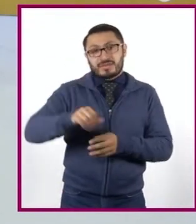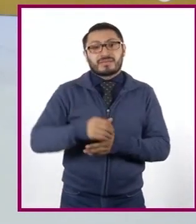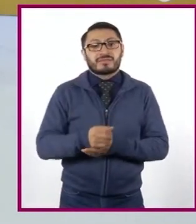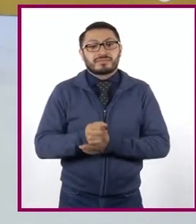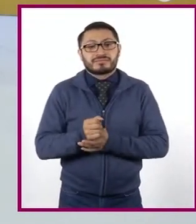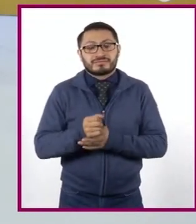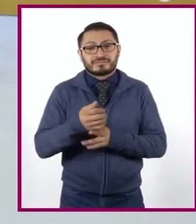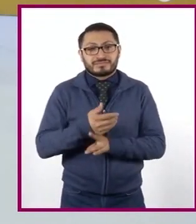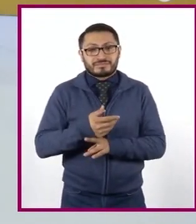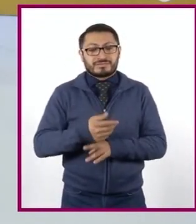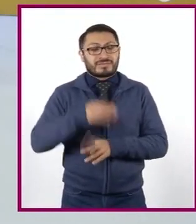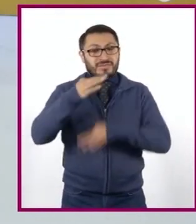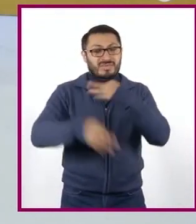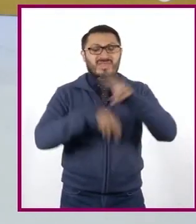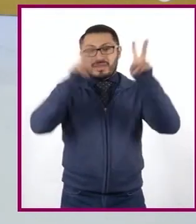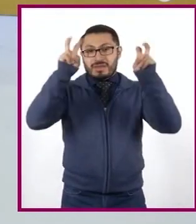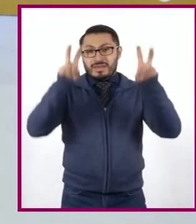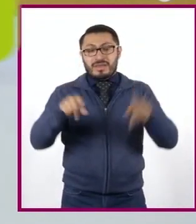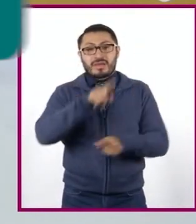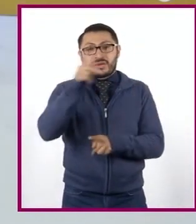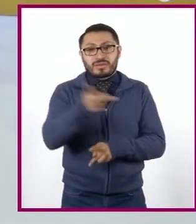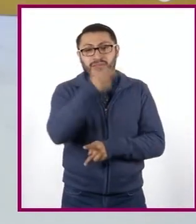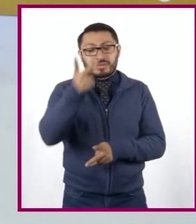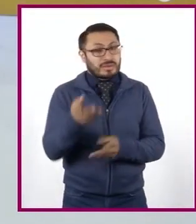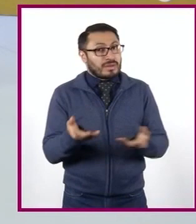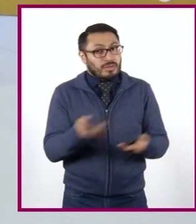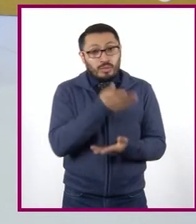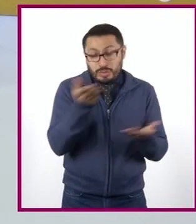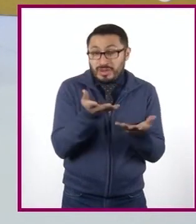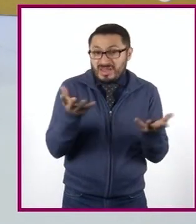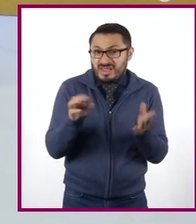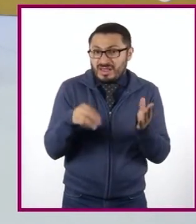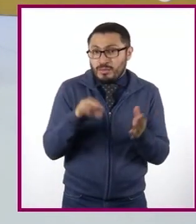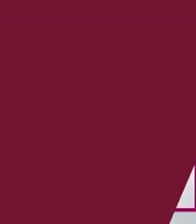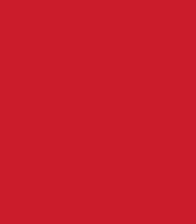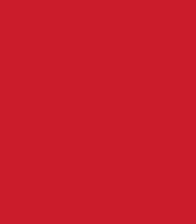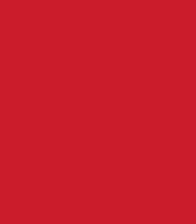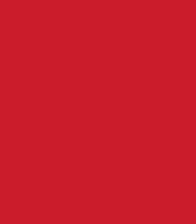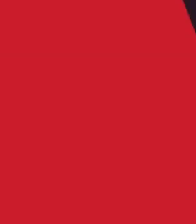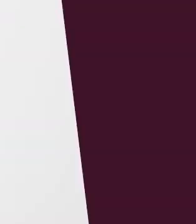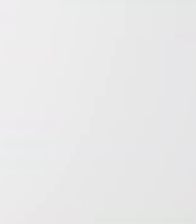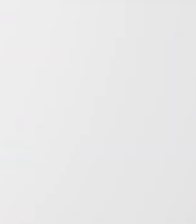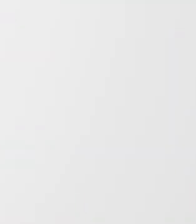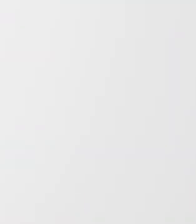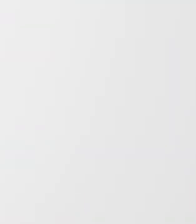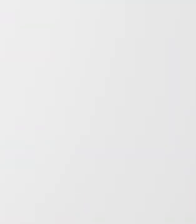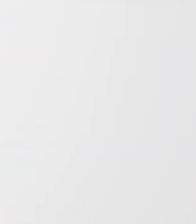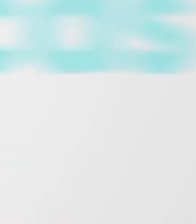Con todo lo visto, ahora ustedes pueden construir un modelo. ¿Cuál se les ocurre?